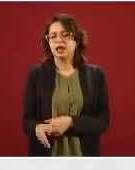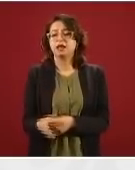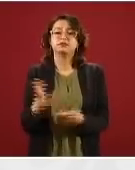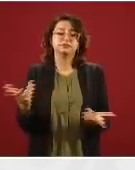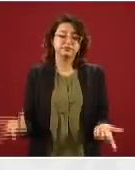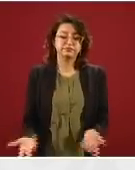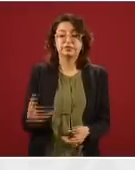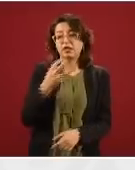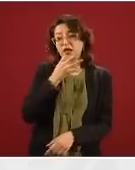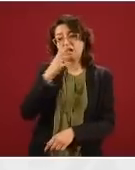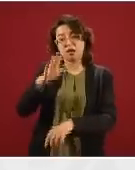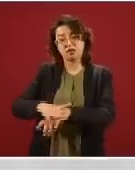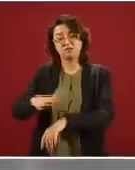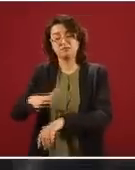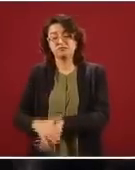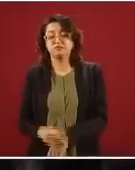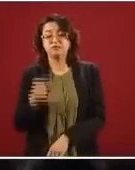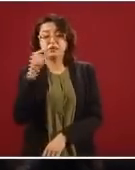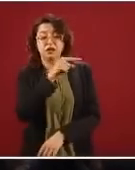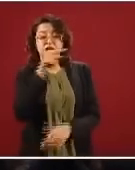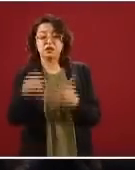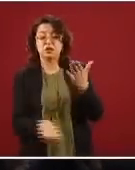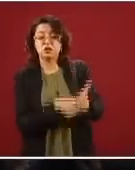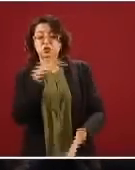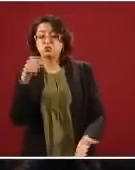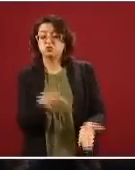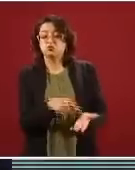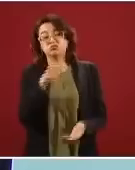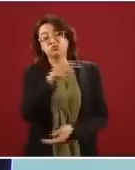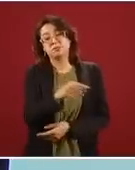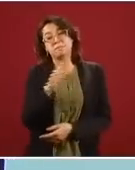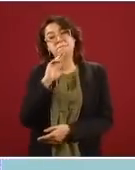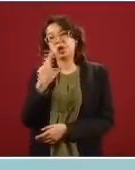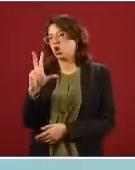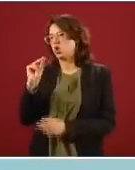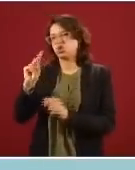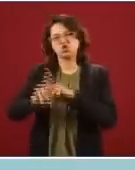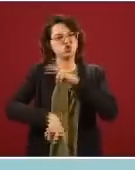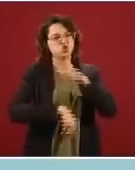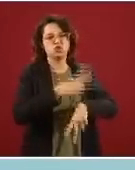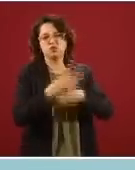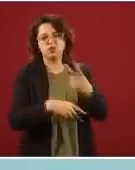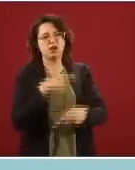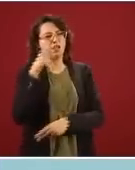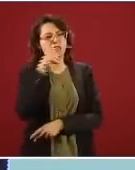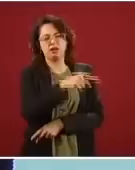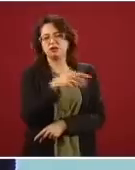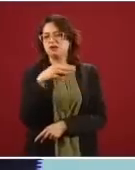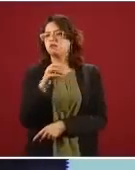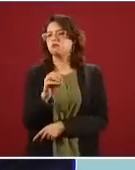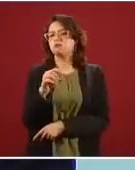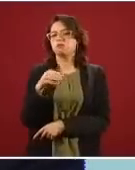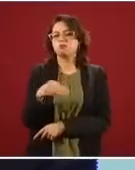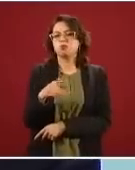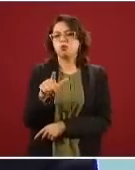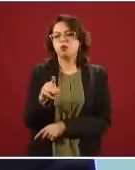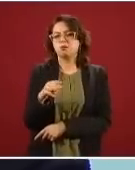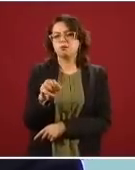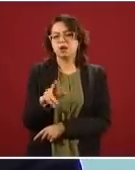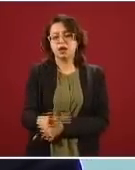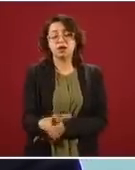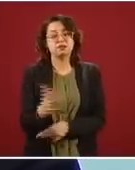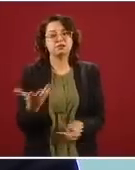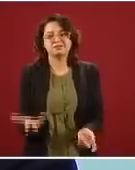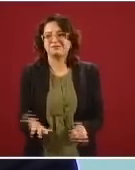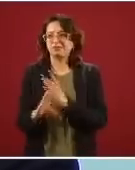la invitación a los consumidores de Fresnillo, que más bien no volver con el grupo Molmer, porque no se dejan verificar y